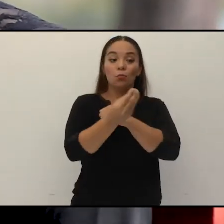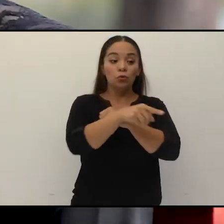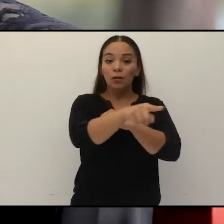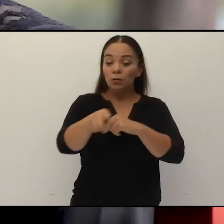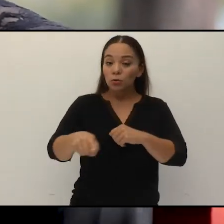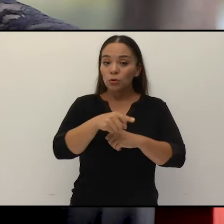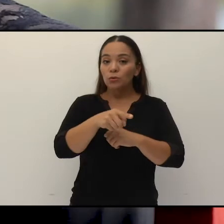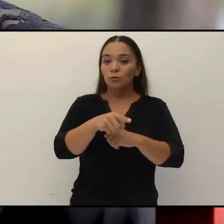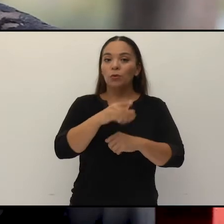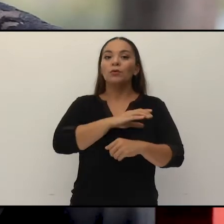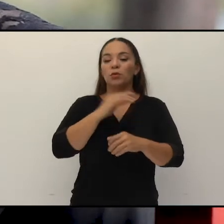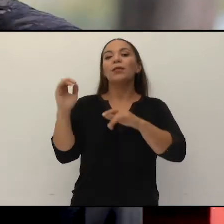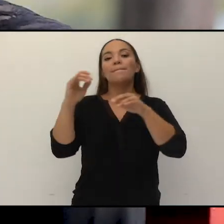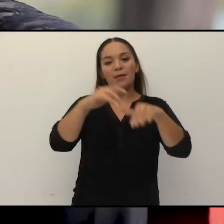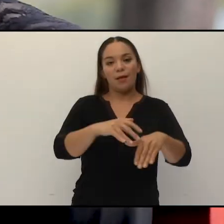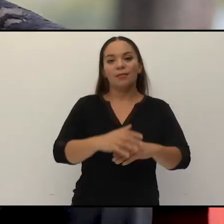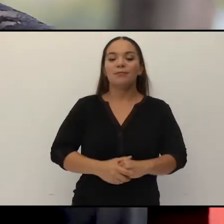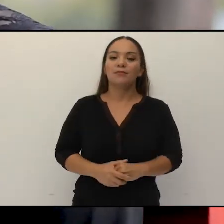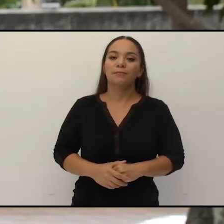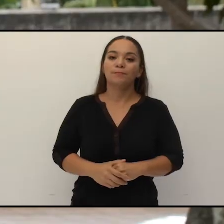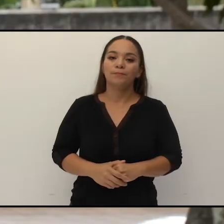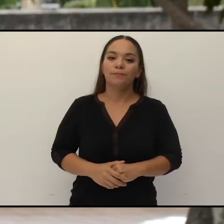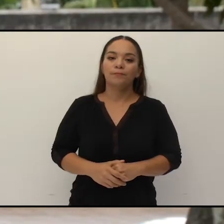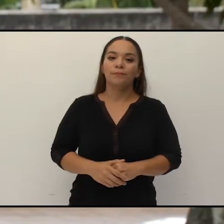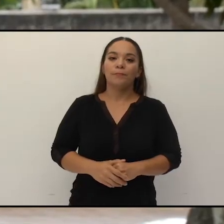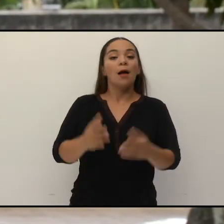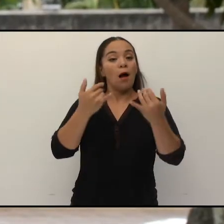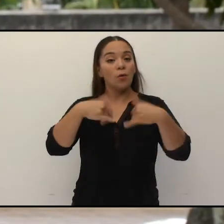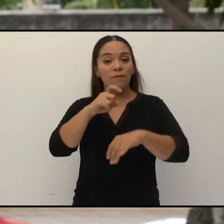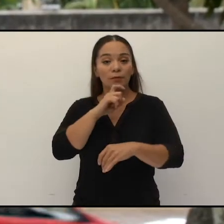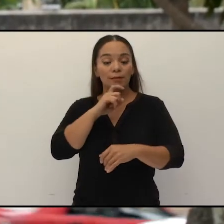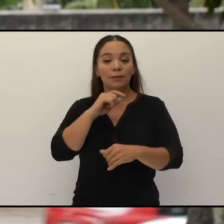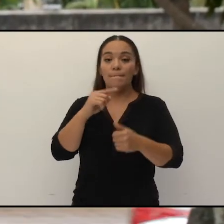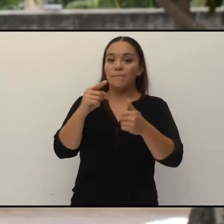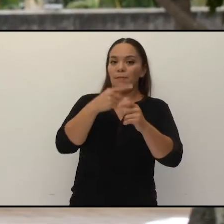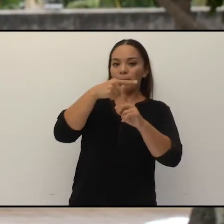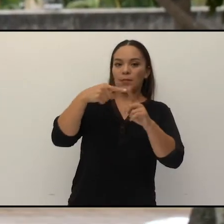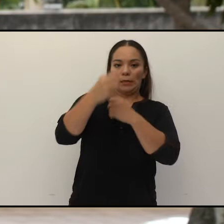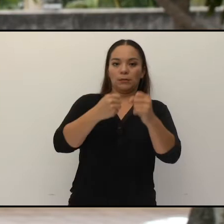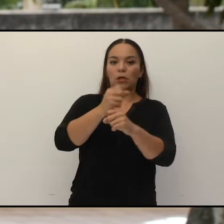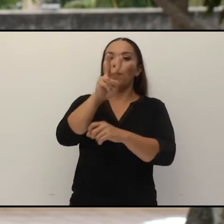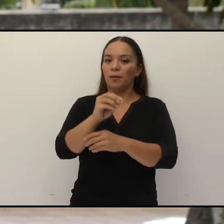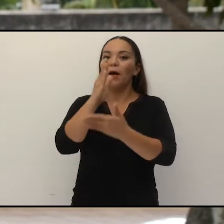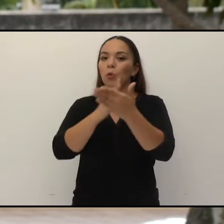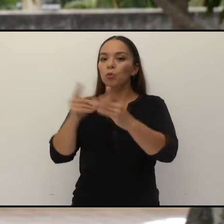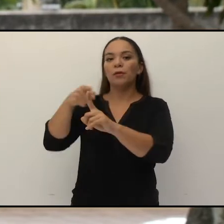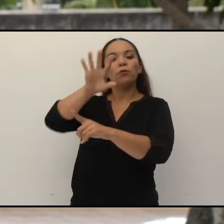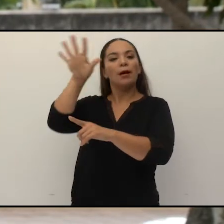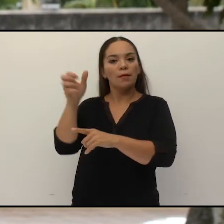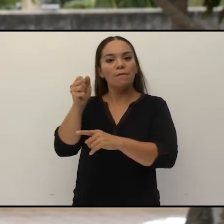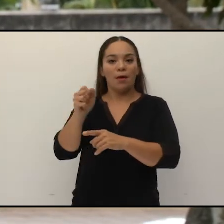ellos estaban en condición de inmigrantes. A pesar de las dificultades, en la primera mitad del siglo XX,